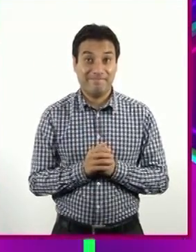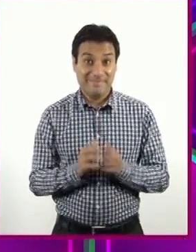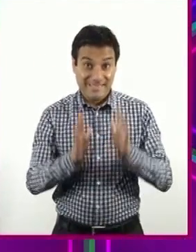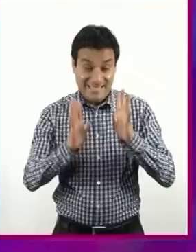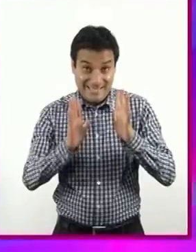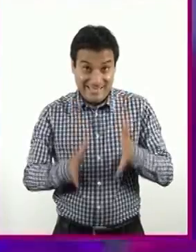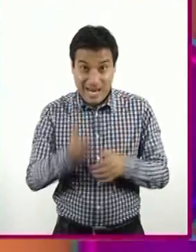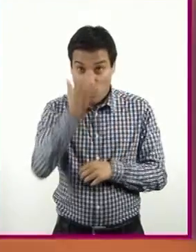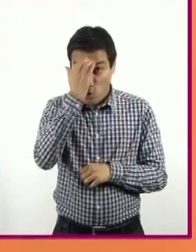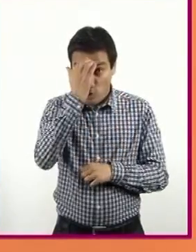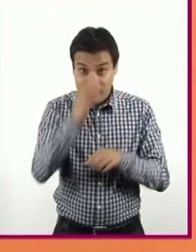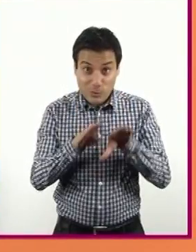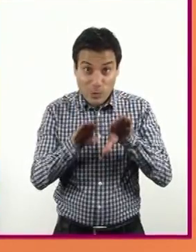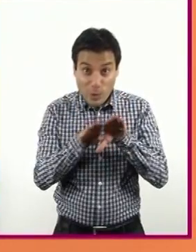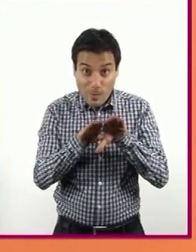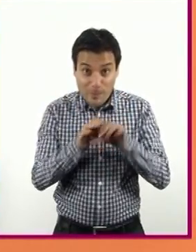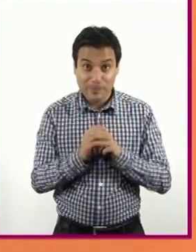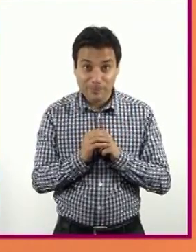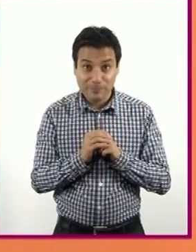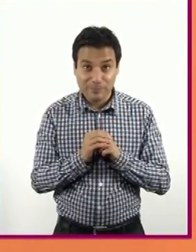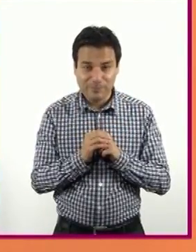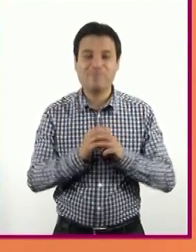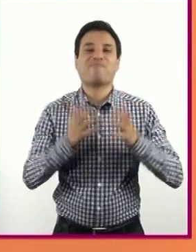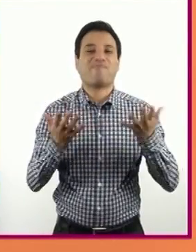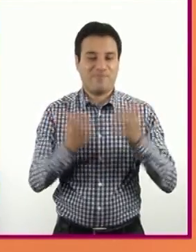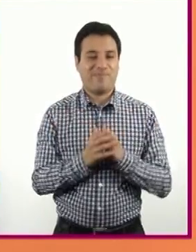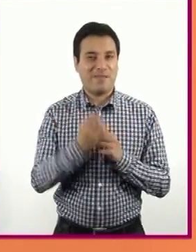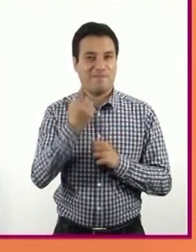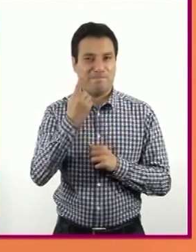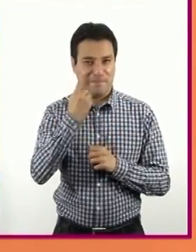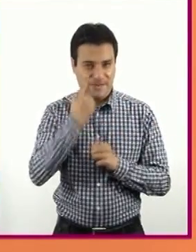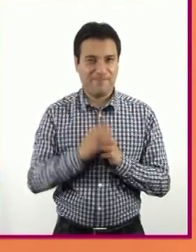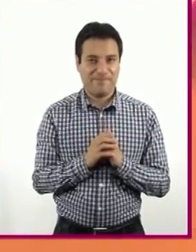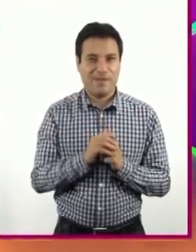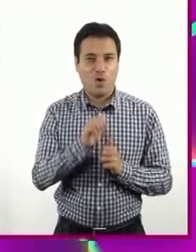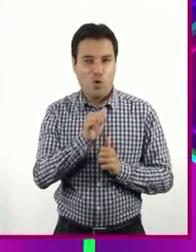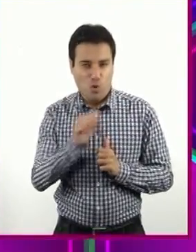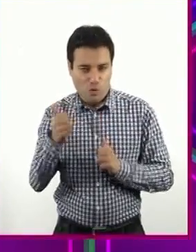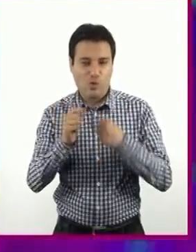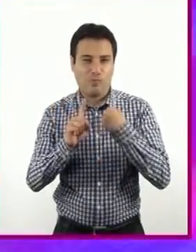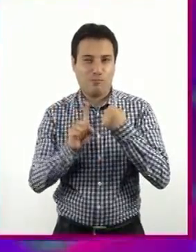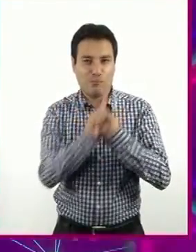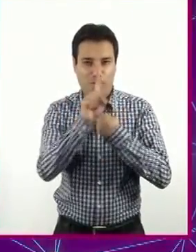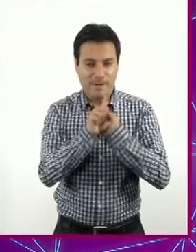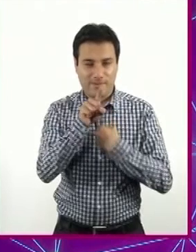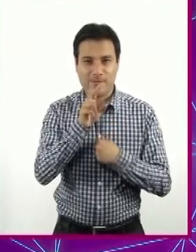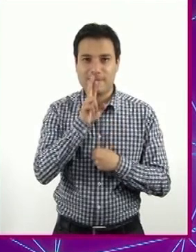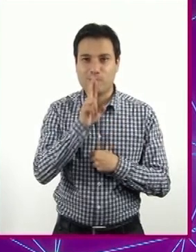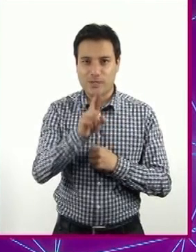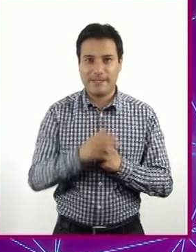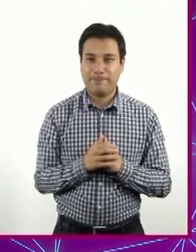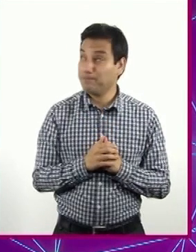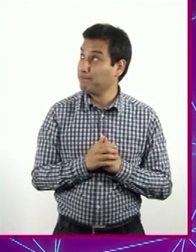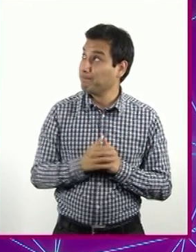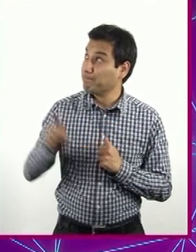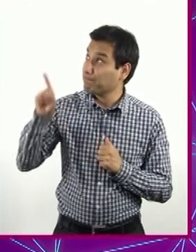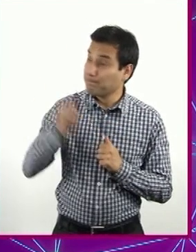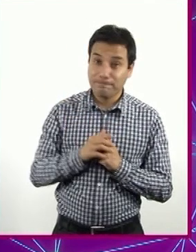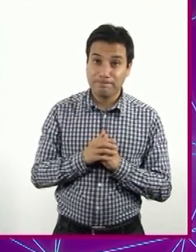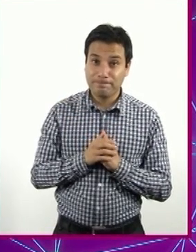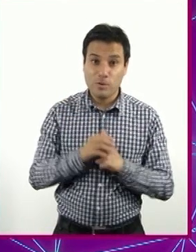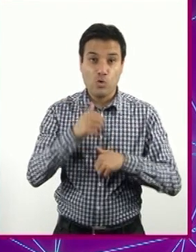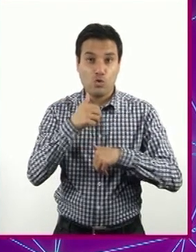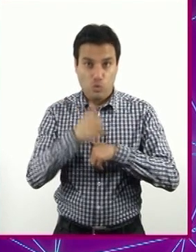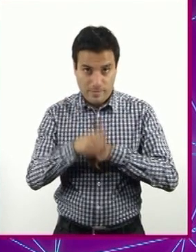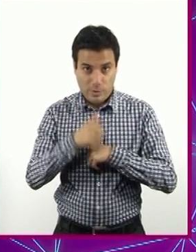cómo identificar una sucesión cuadrática, resolvamos la siguiente situación. Completa las siguientes